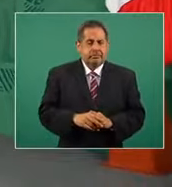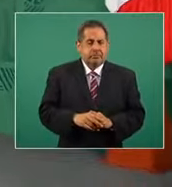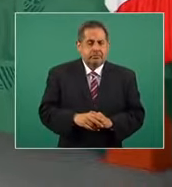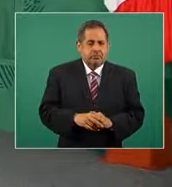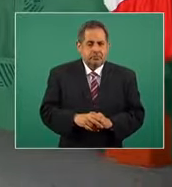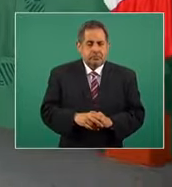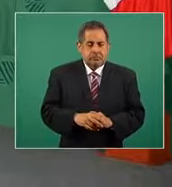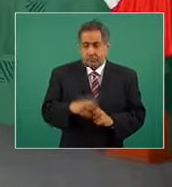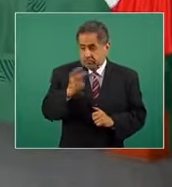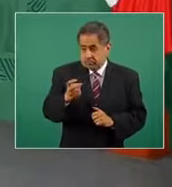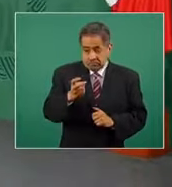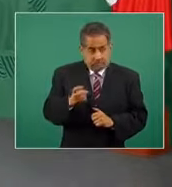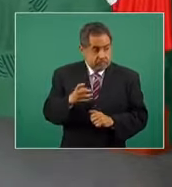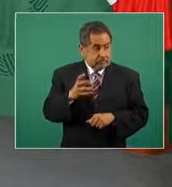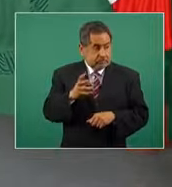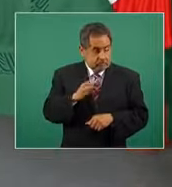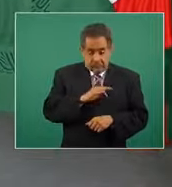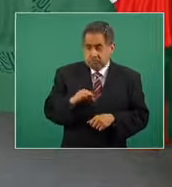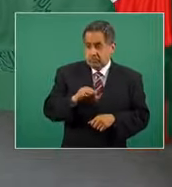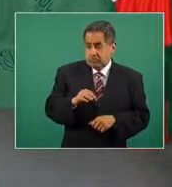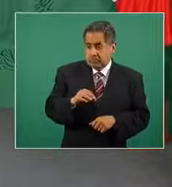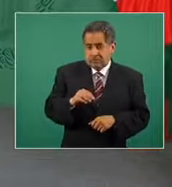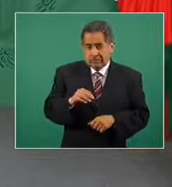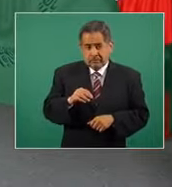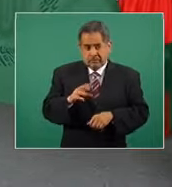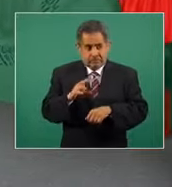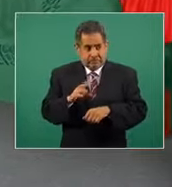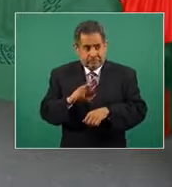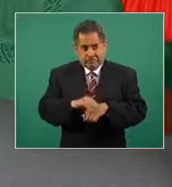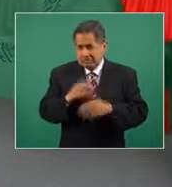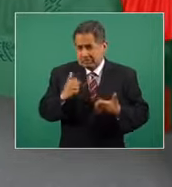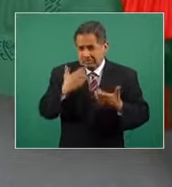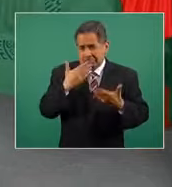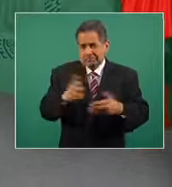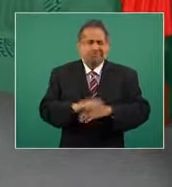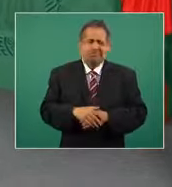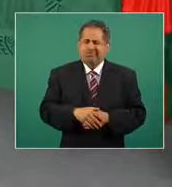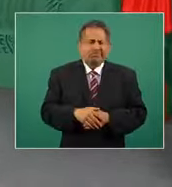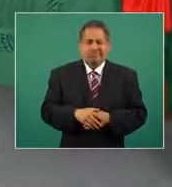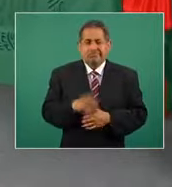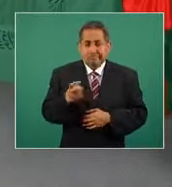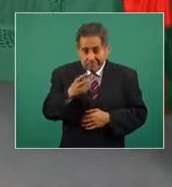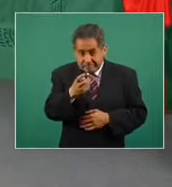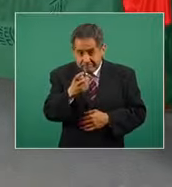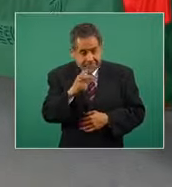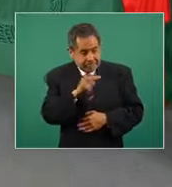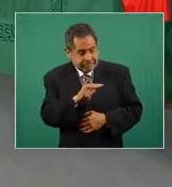se permite, se acepta, eso se ve mal,